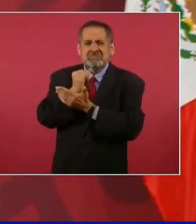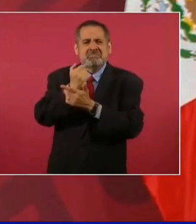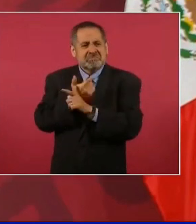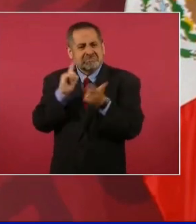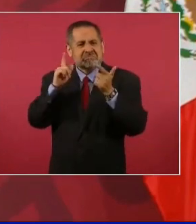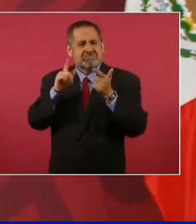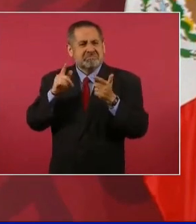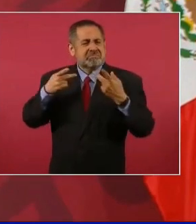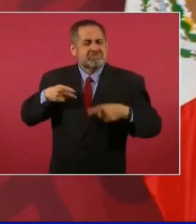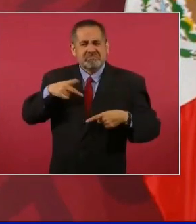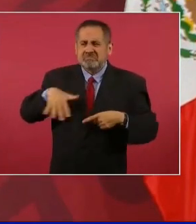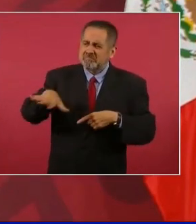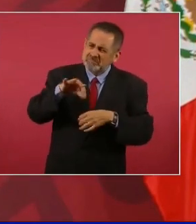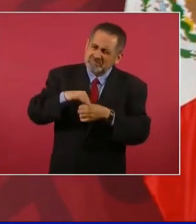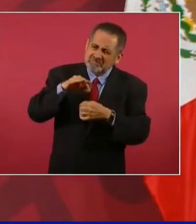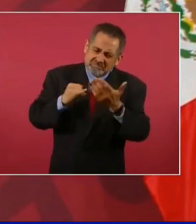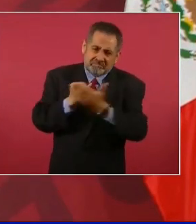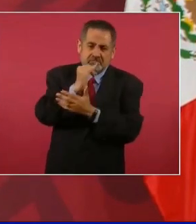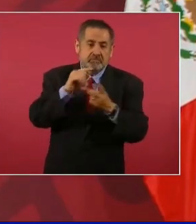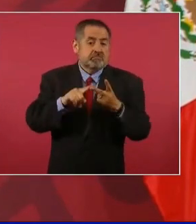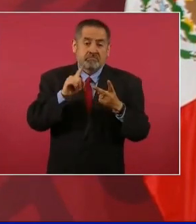que ha habido en México.